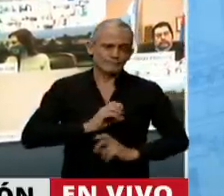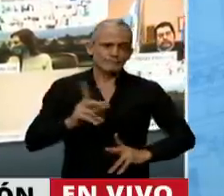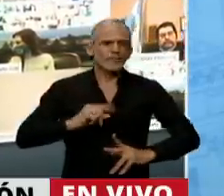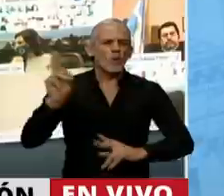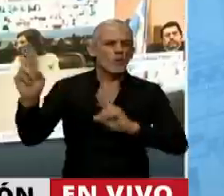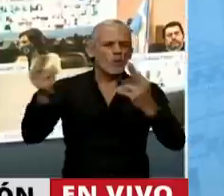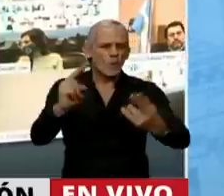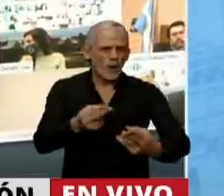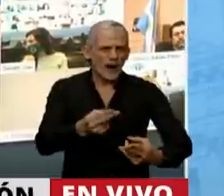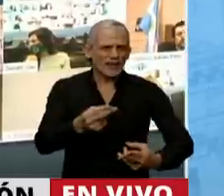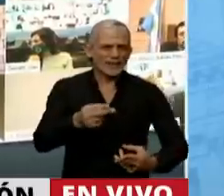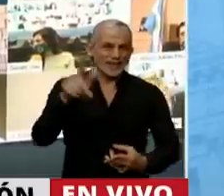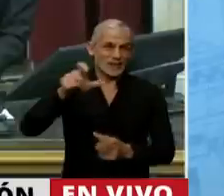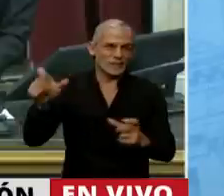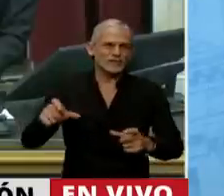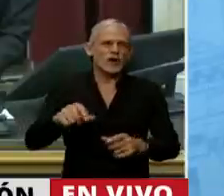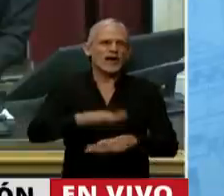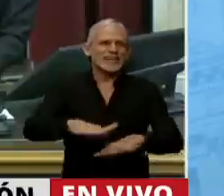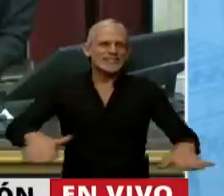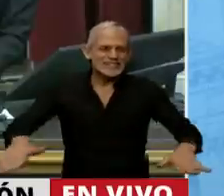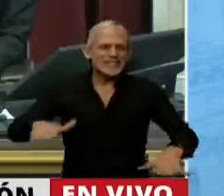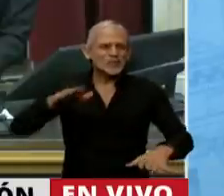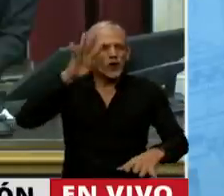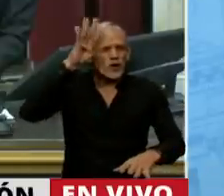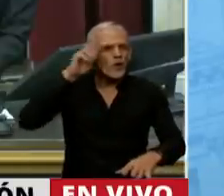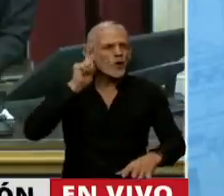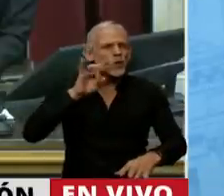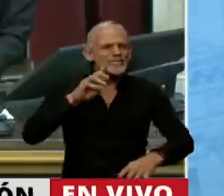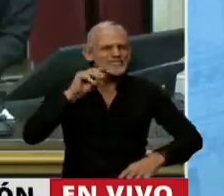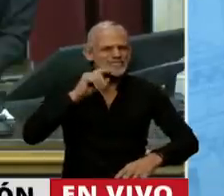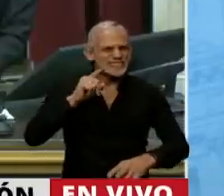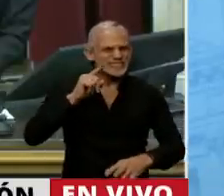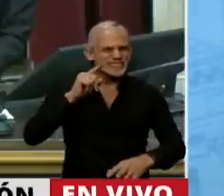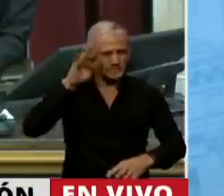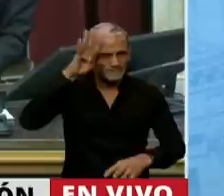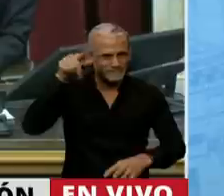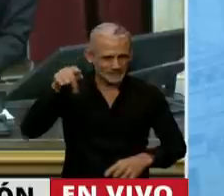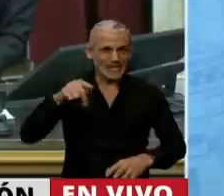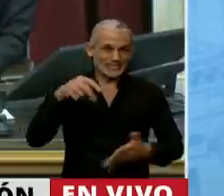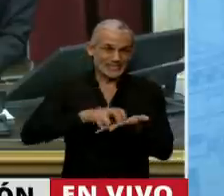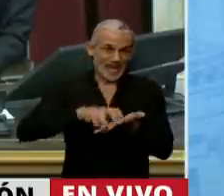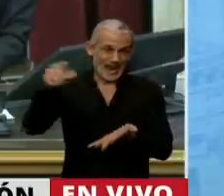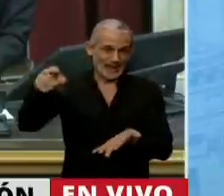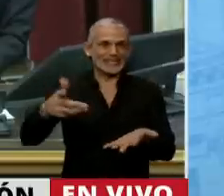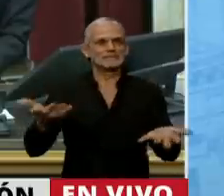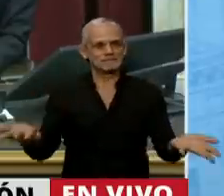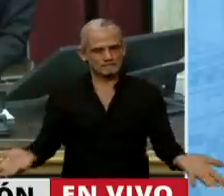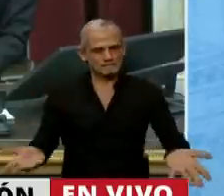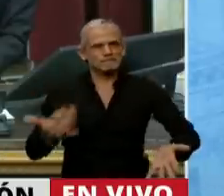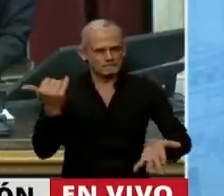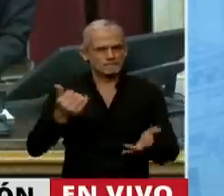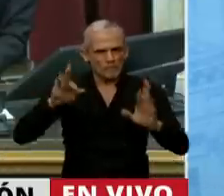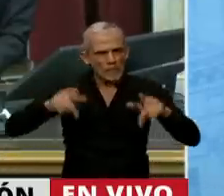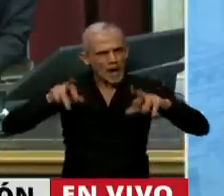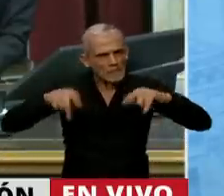muerte de los chicos huichis en Salta. Es decir, se generaron políticas